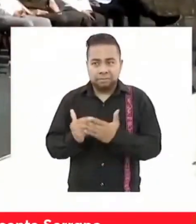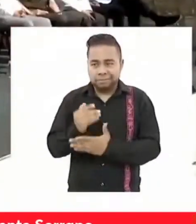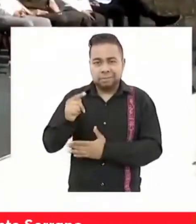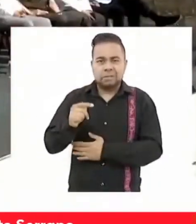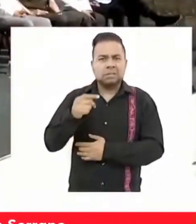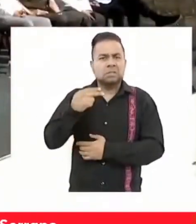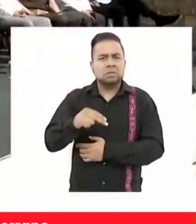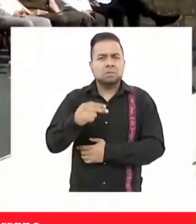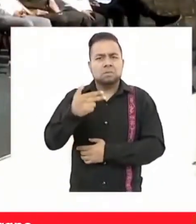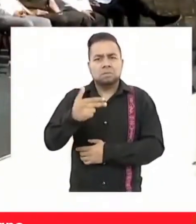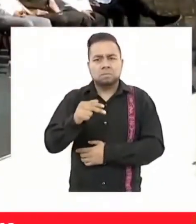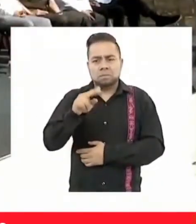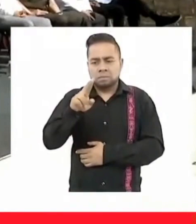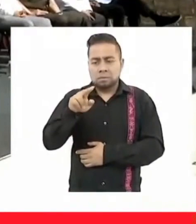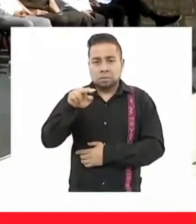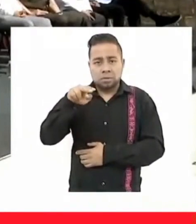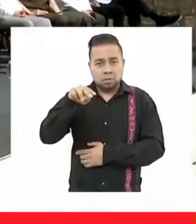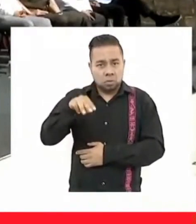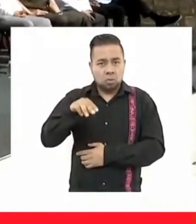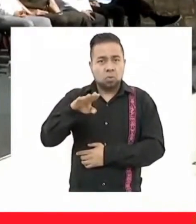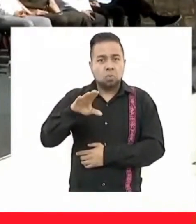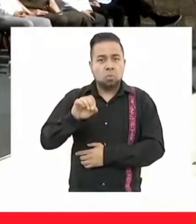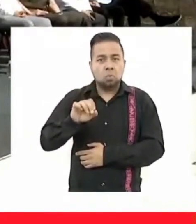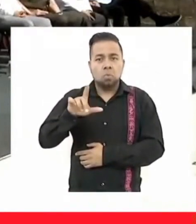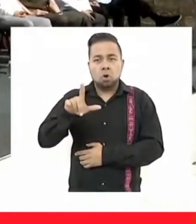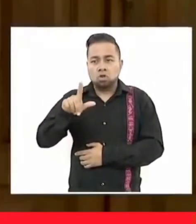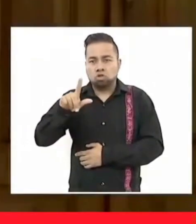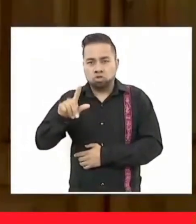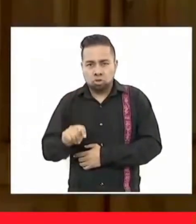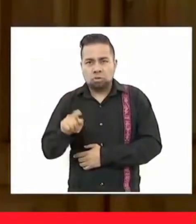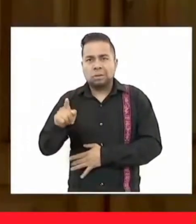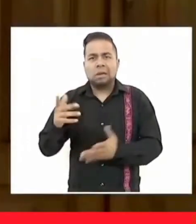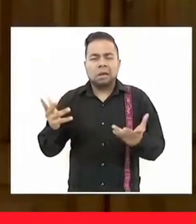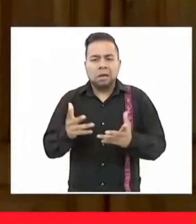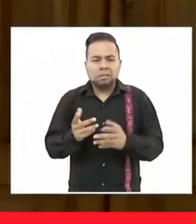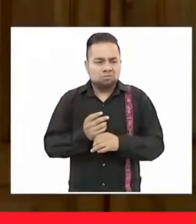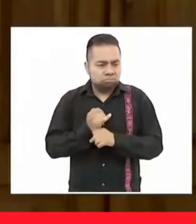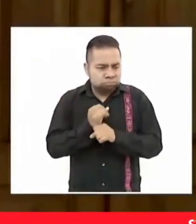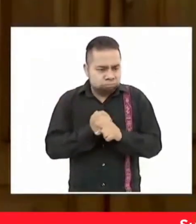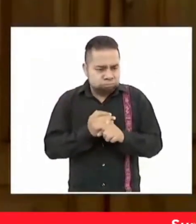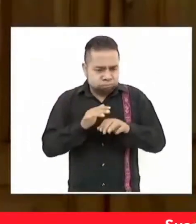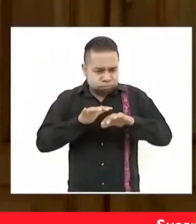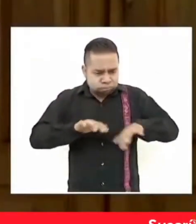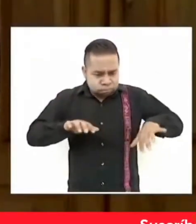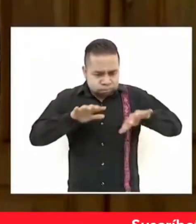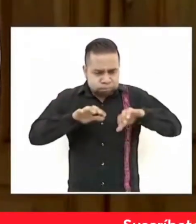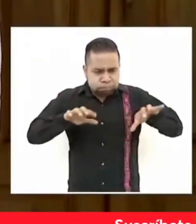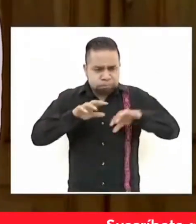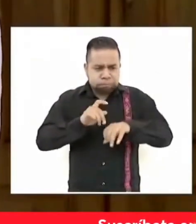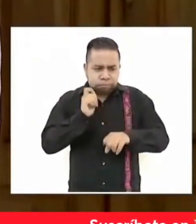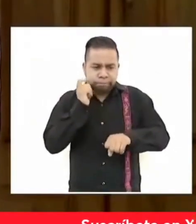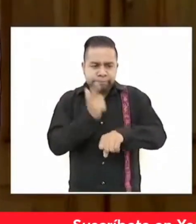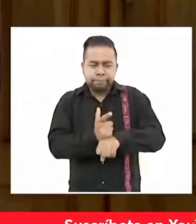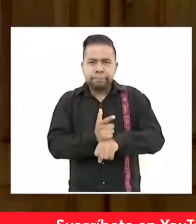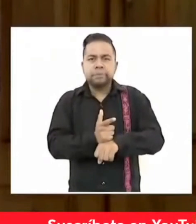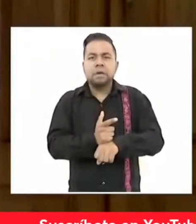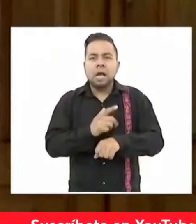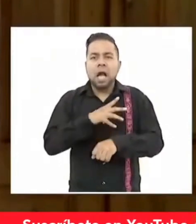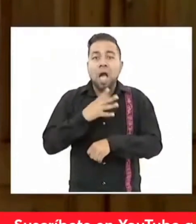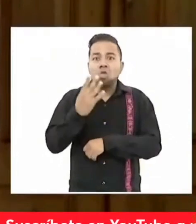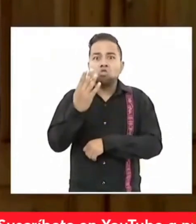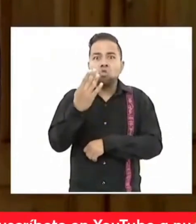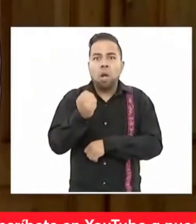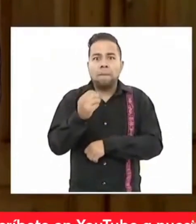hizo un trabajo, hizo una exploración y encontró que habían 9